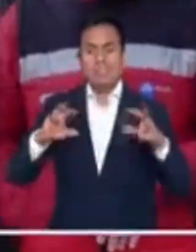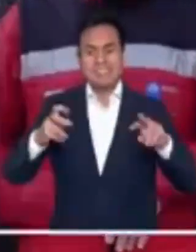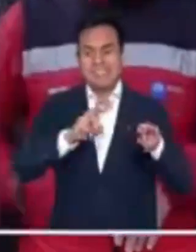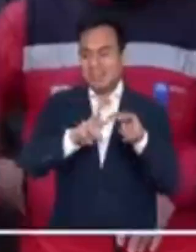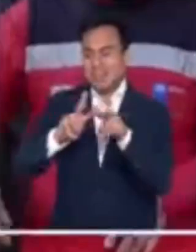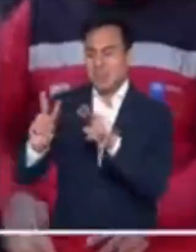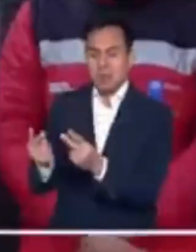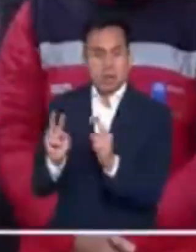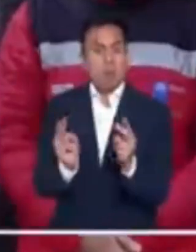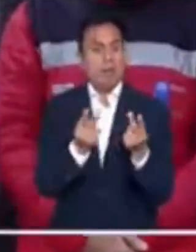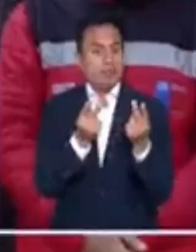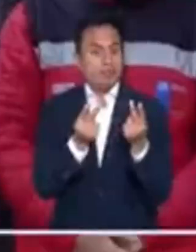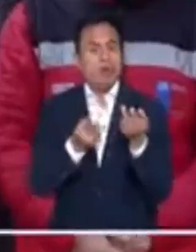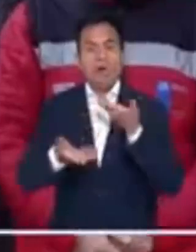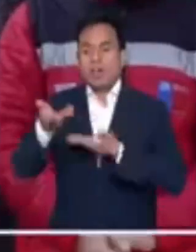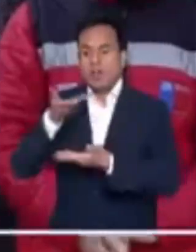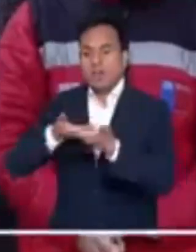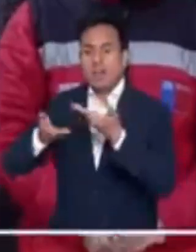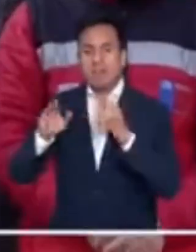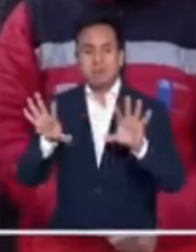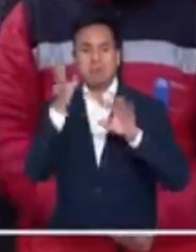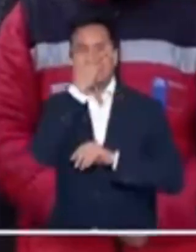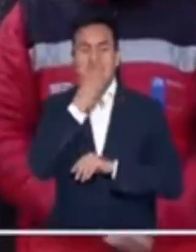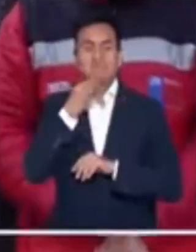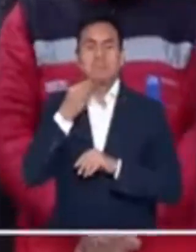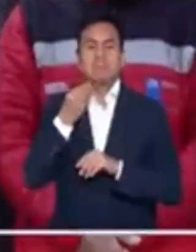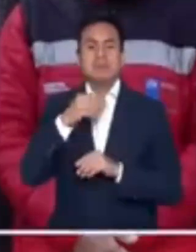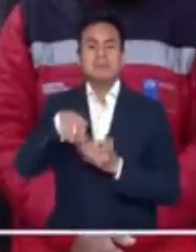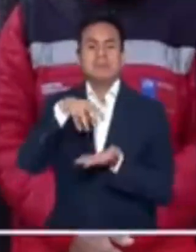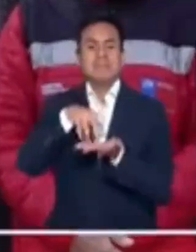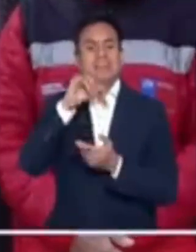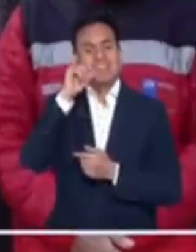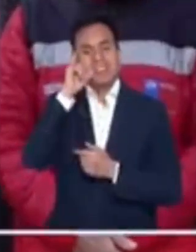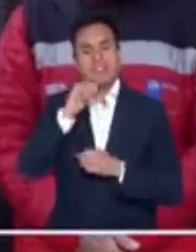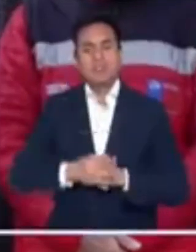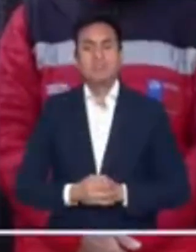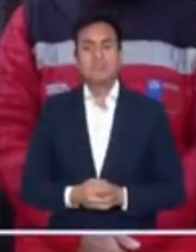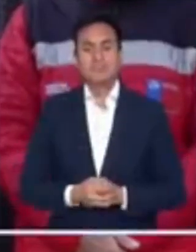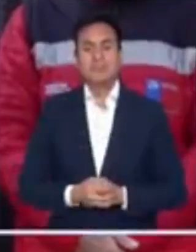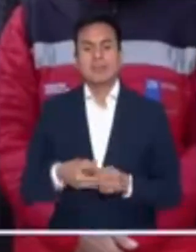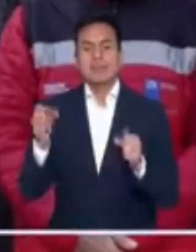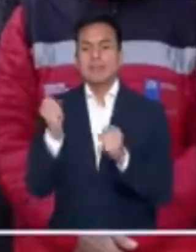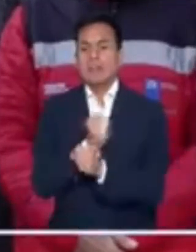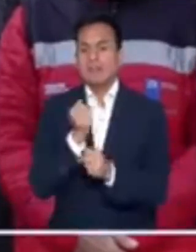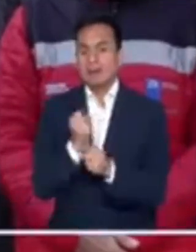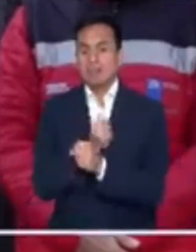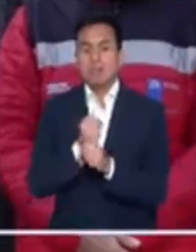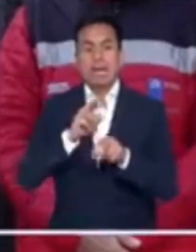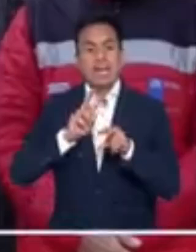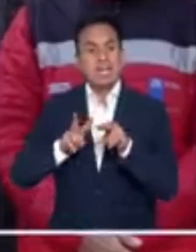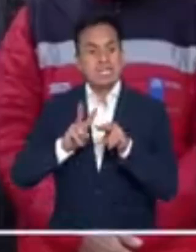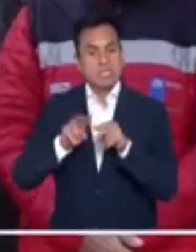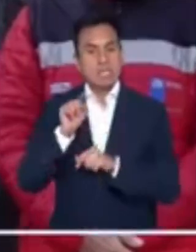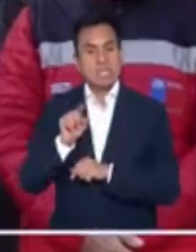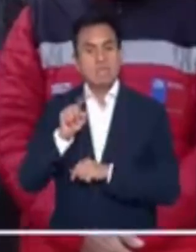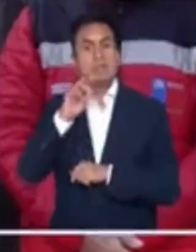recuperando, o renovando, remozando nuestra Plaza Baquedano. Dentro de los trabajos que se van a realizar,